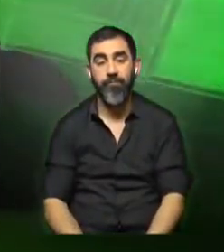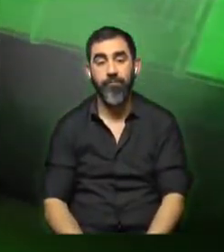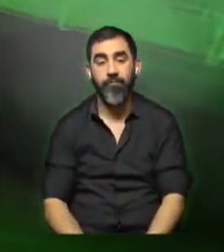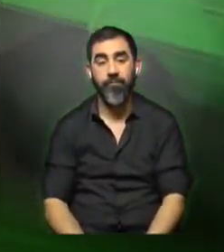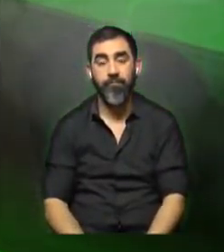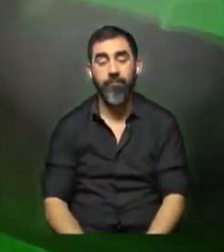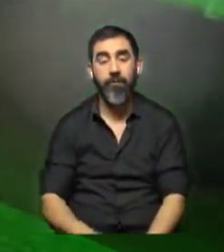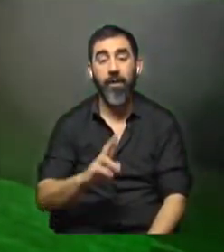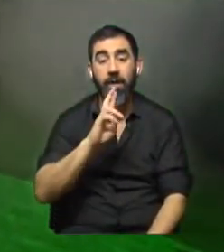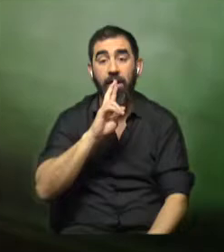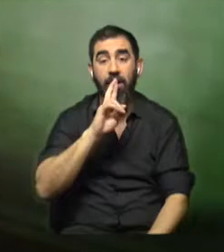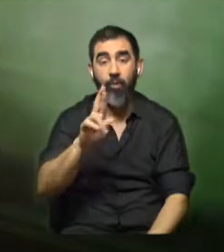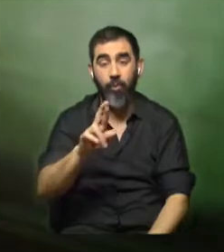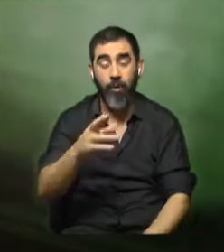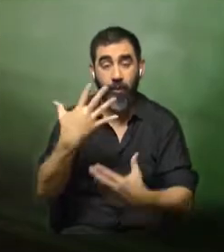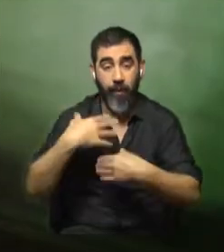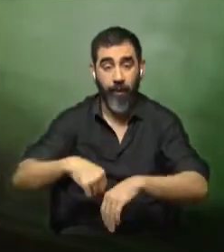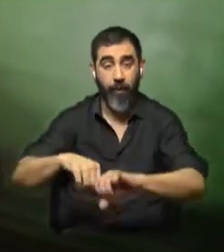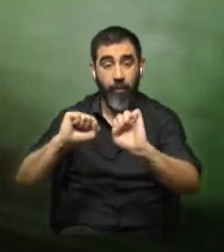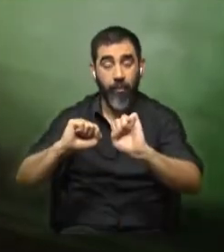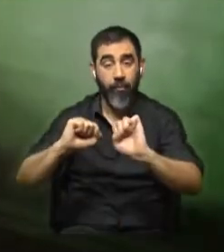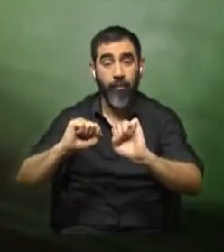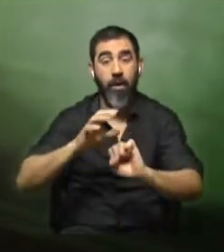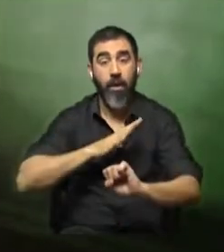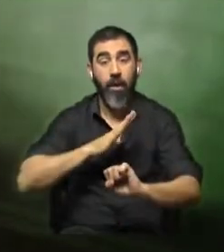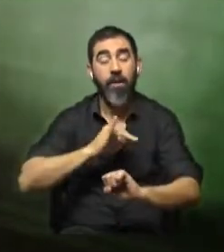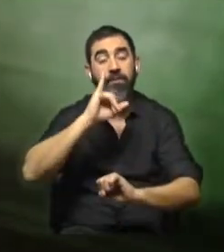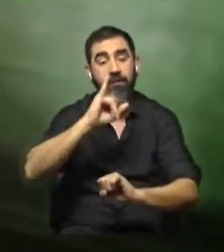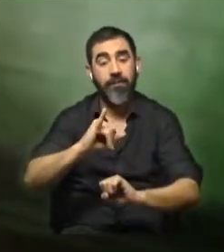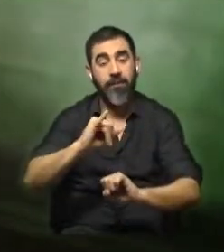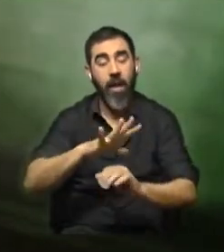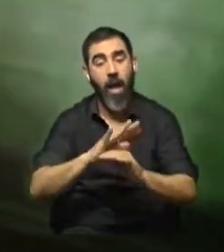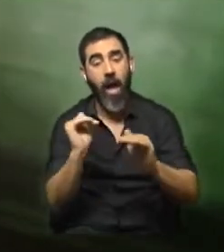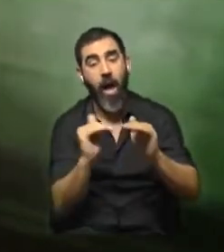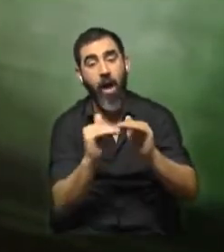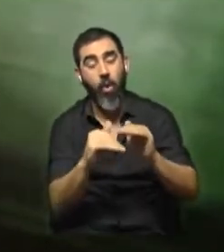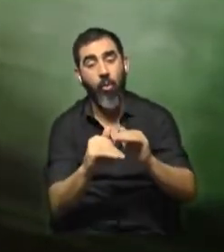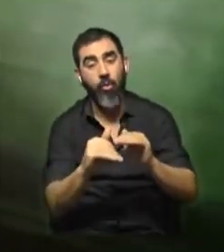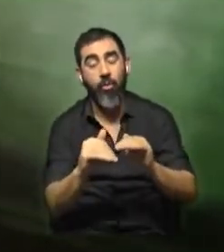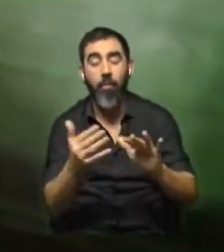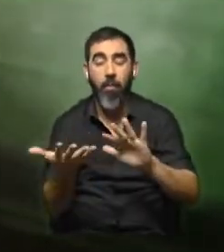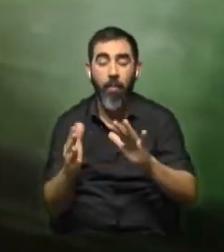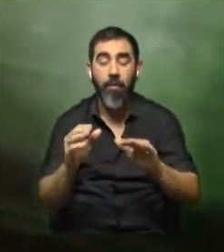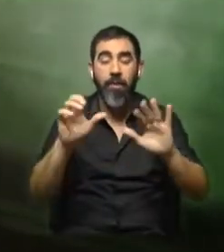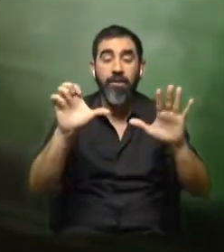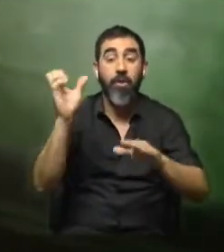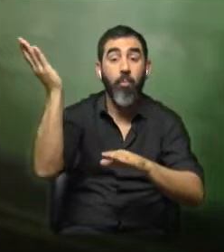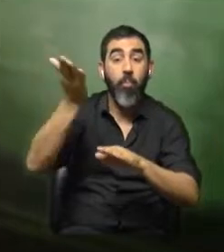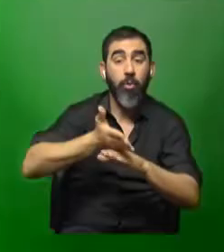Los resultados que encontramos terminaron siendo que sí hay un ahorro de aproximadamente el